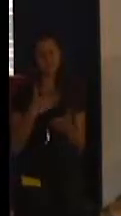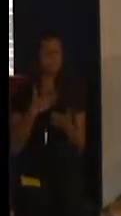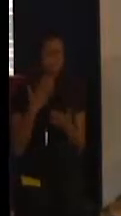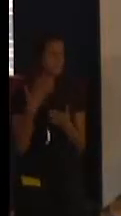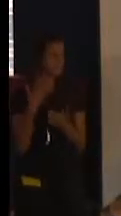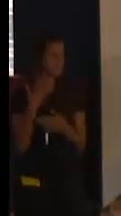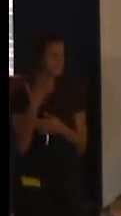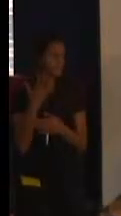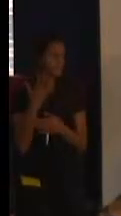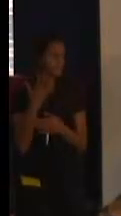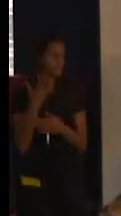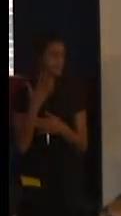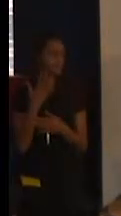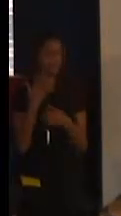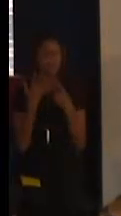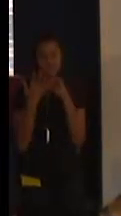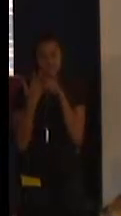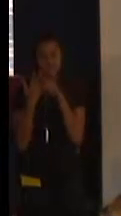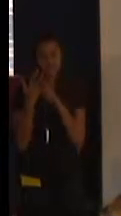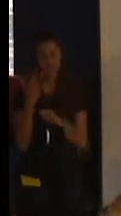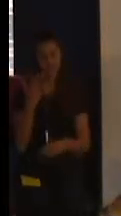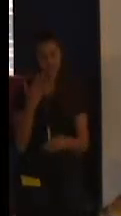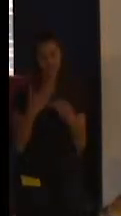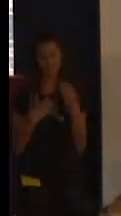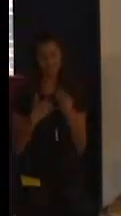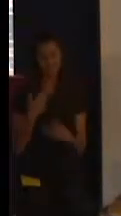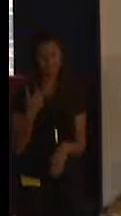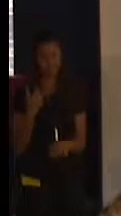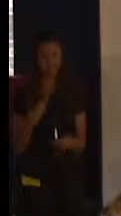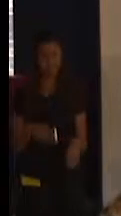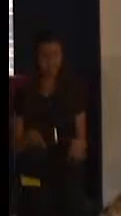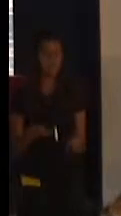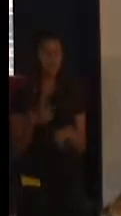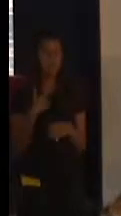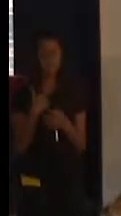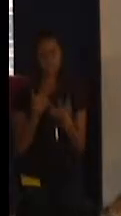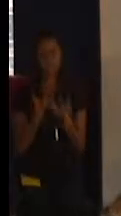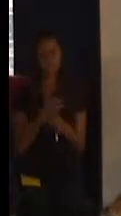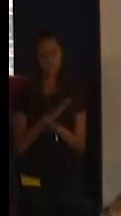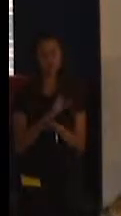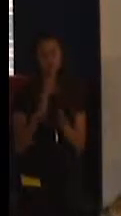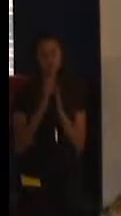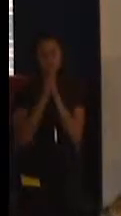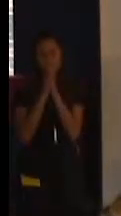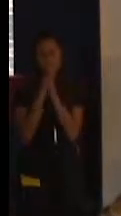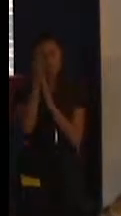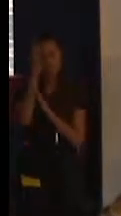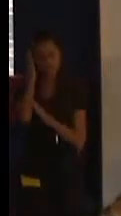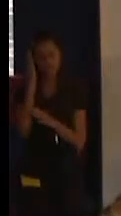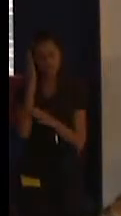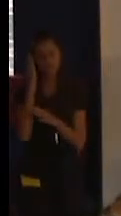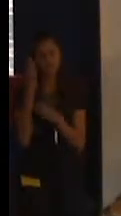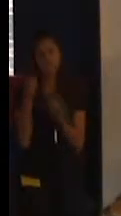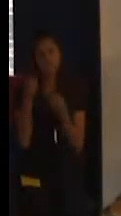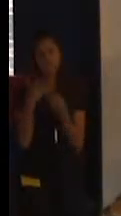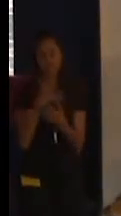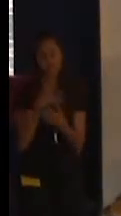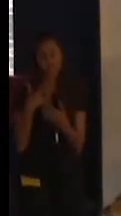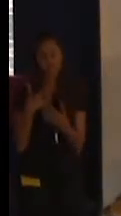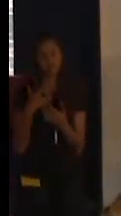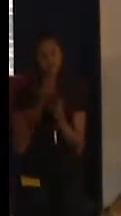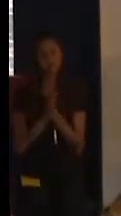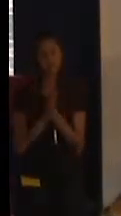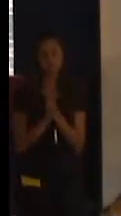mi mano, el cual perdí tres dedos. Entonces lo único que quiero pedirle a mi Dios es